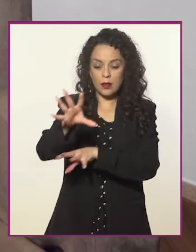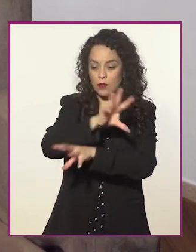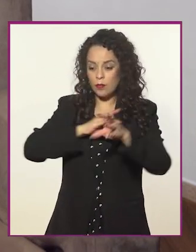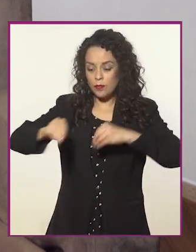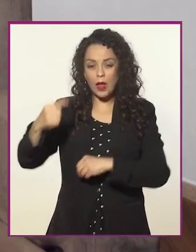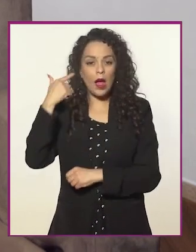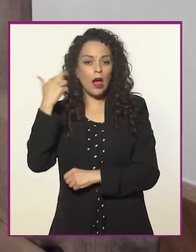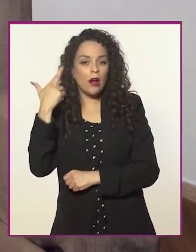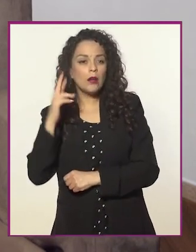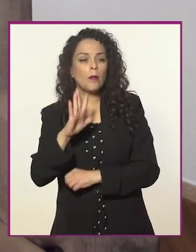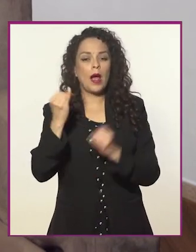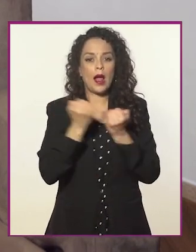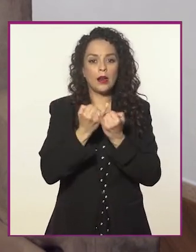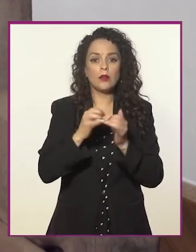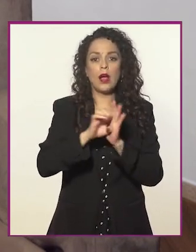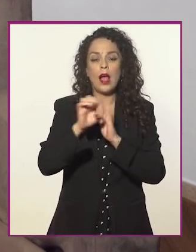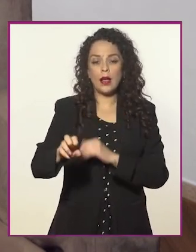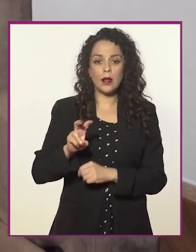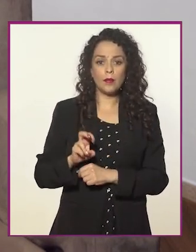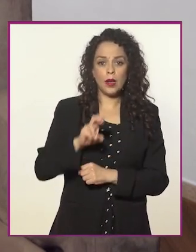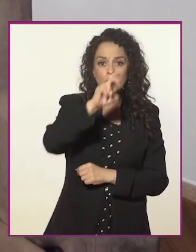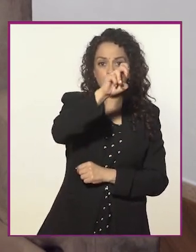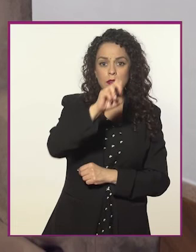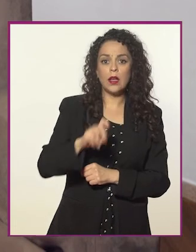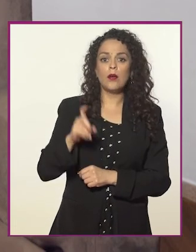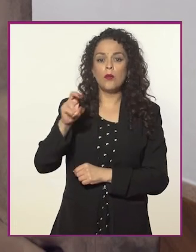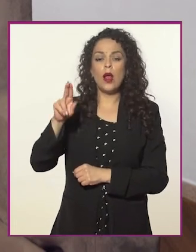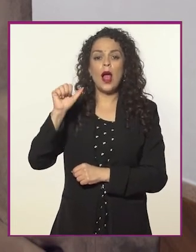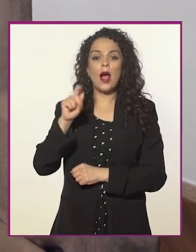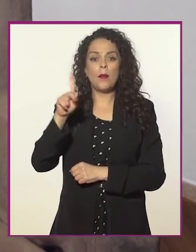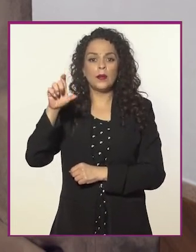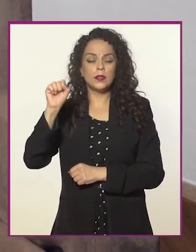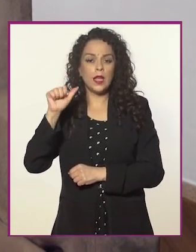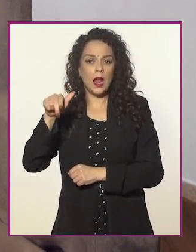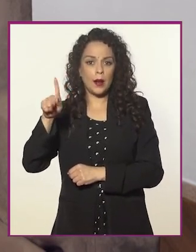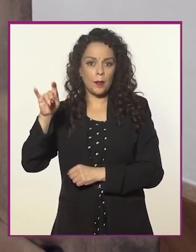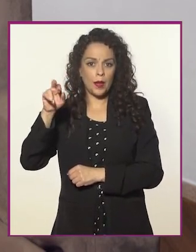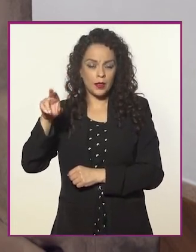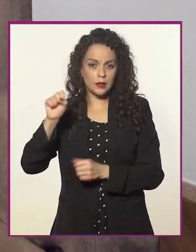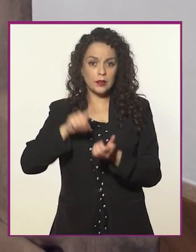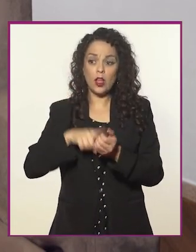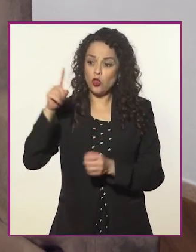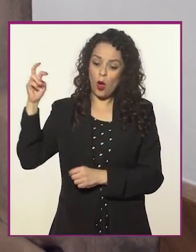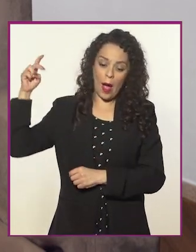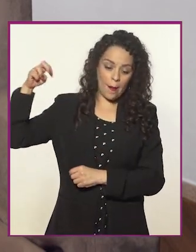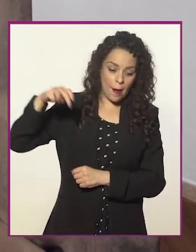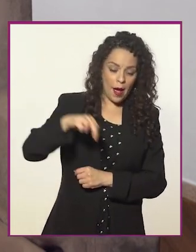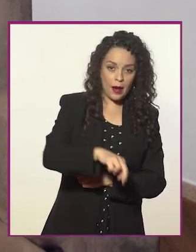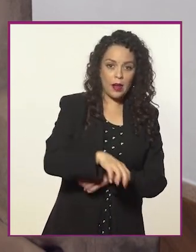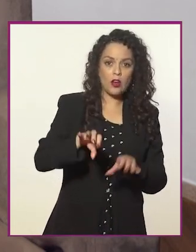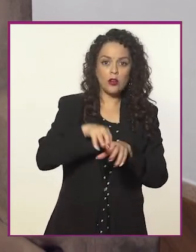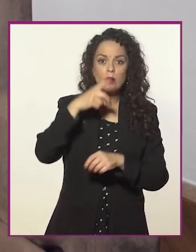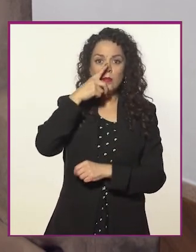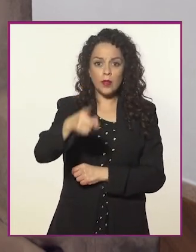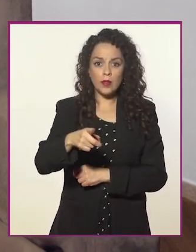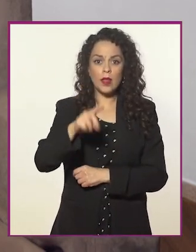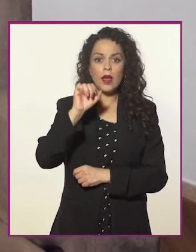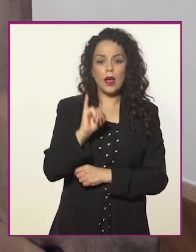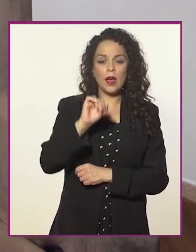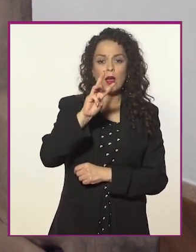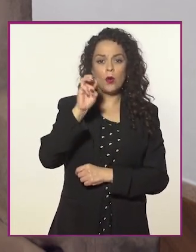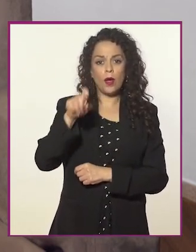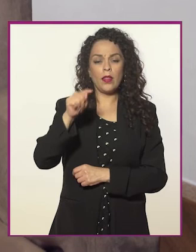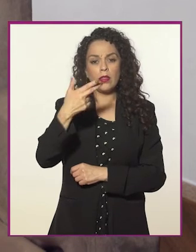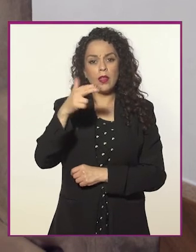ejemplo, sustituyen escaleras, stairs, por apples and pears. Para decir bajé las escaleras, dirían I went down